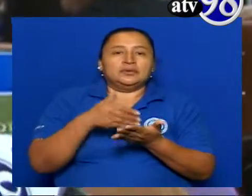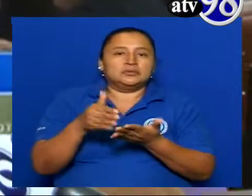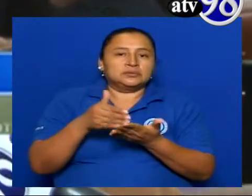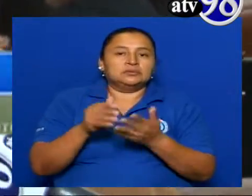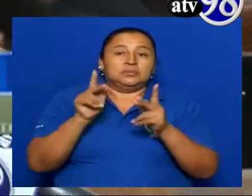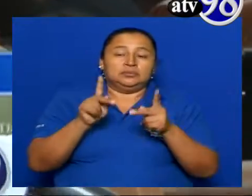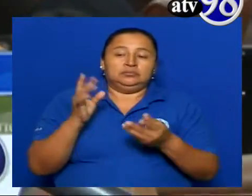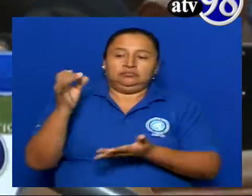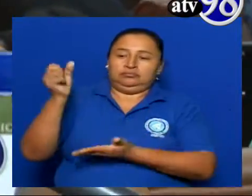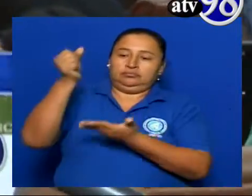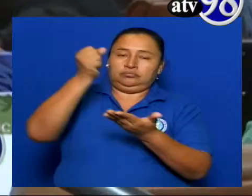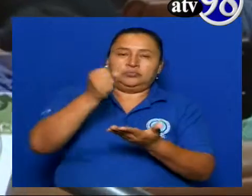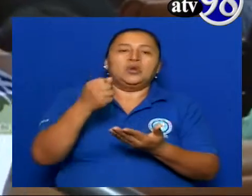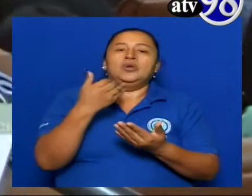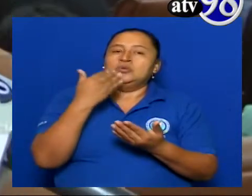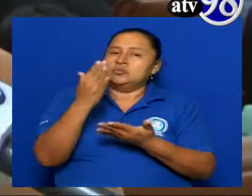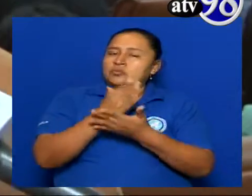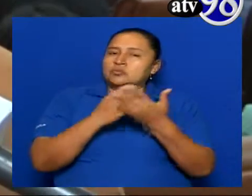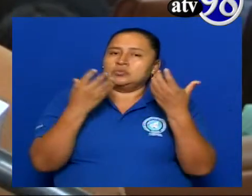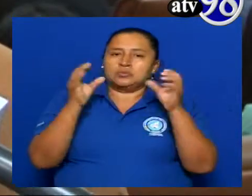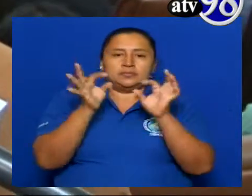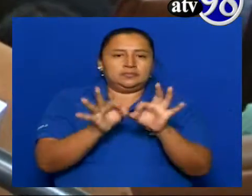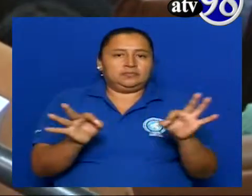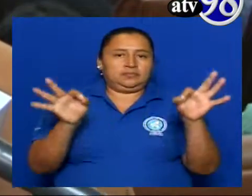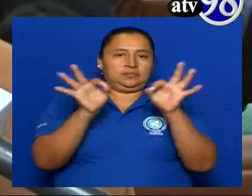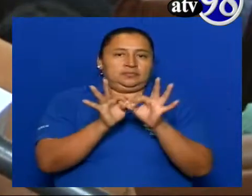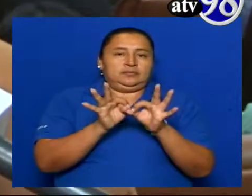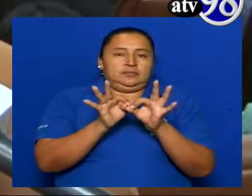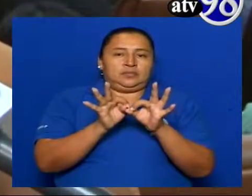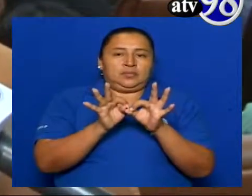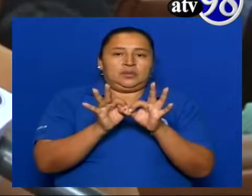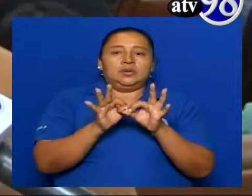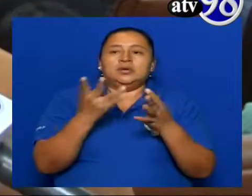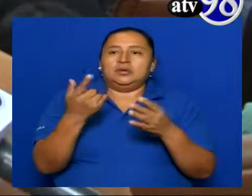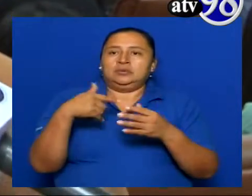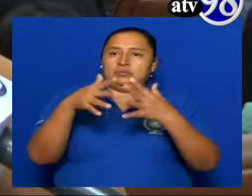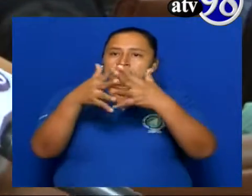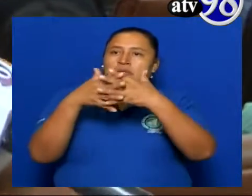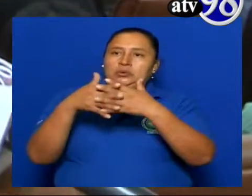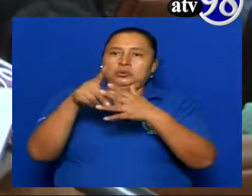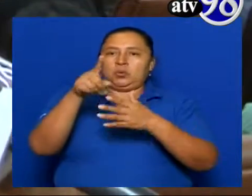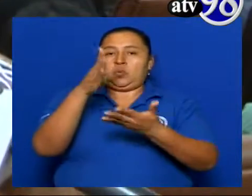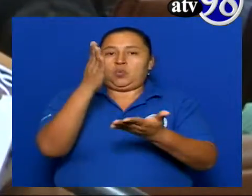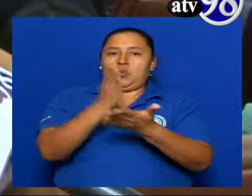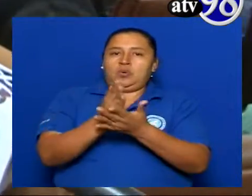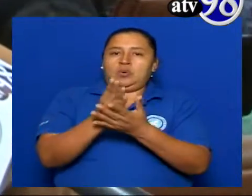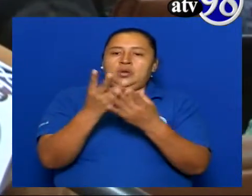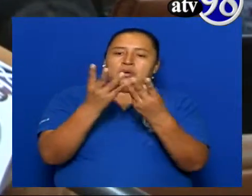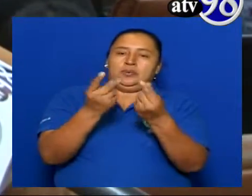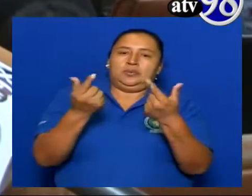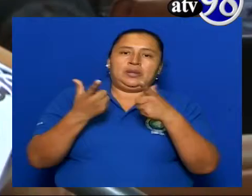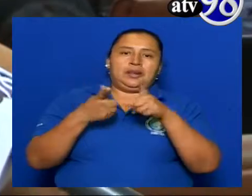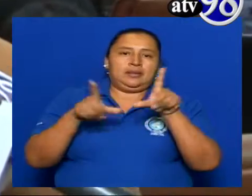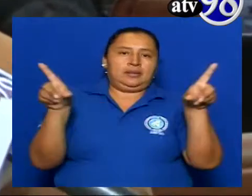para las inversiones son elementos importantes. El hecho de que los Estados Unidos haya concedido, digamos,